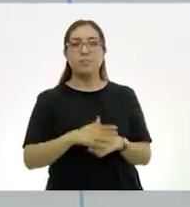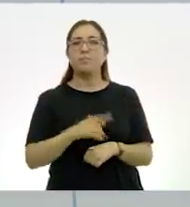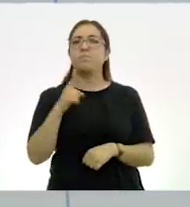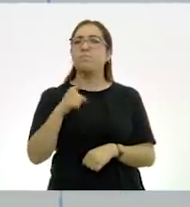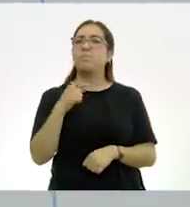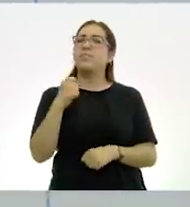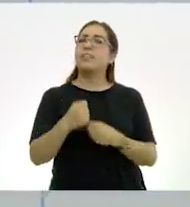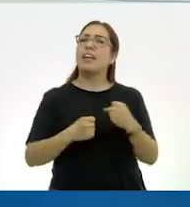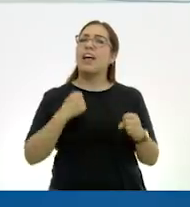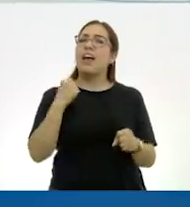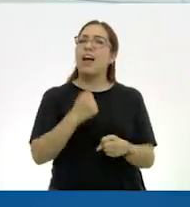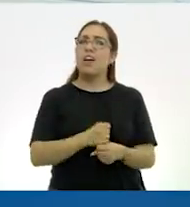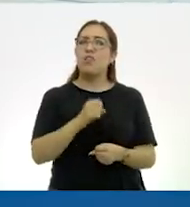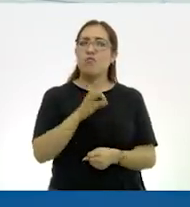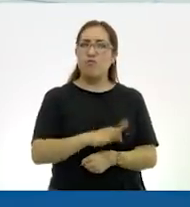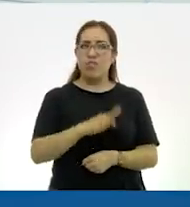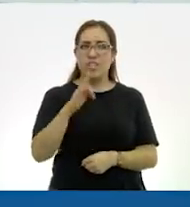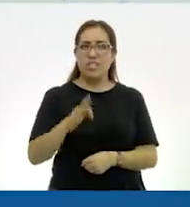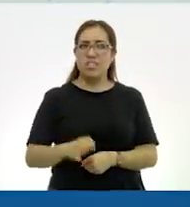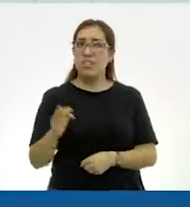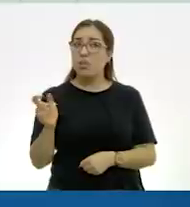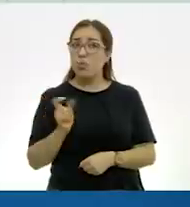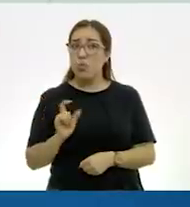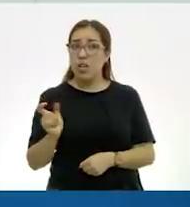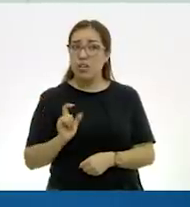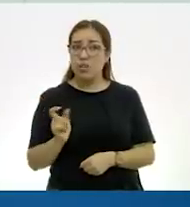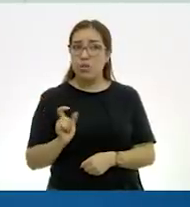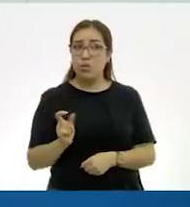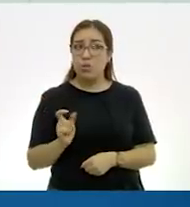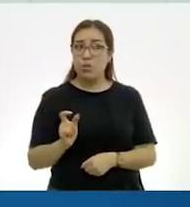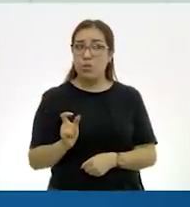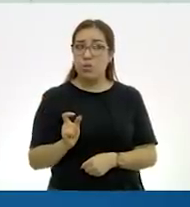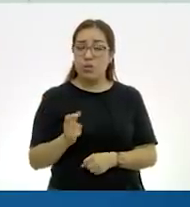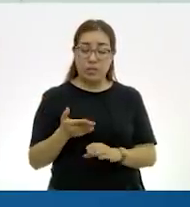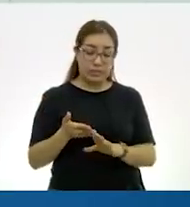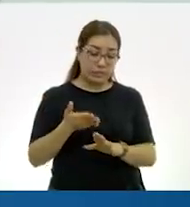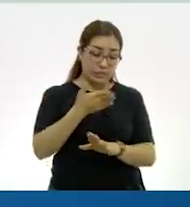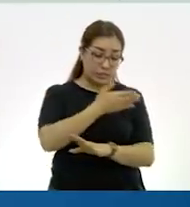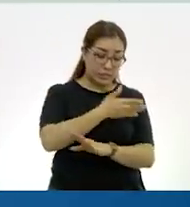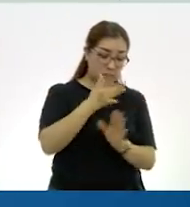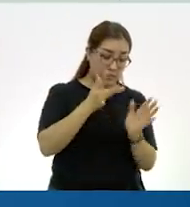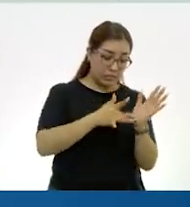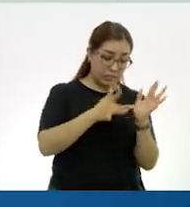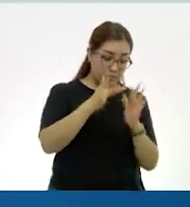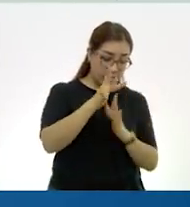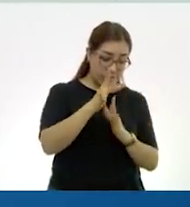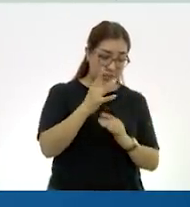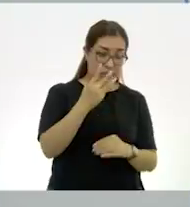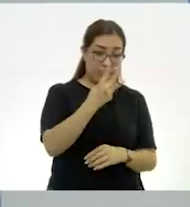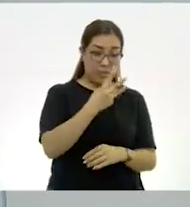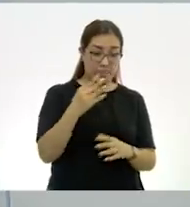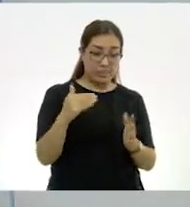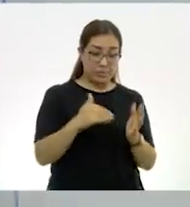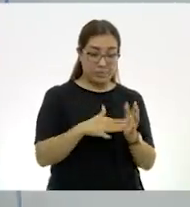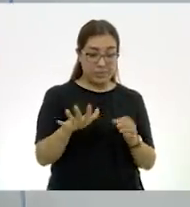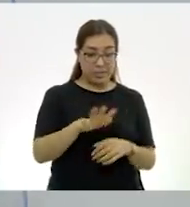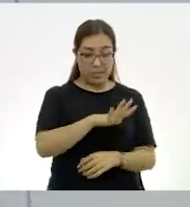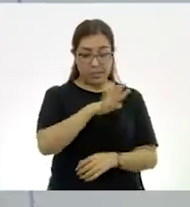Ajá. en el año, lo mencionamos, 3500